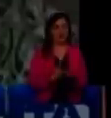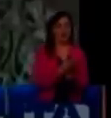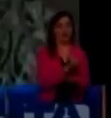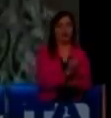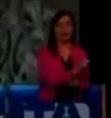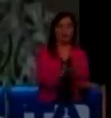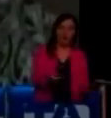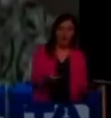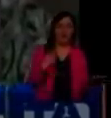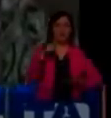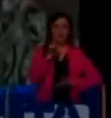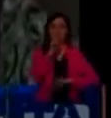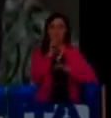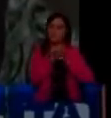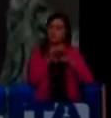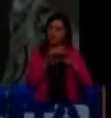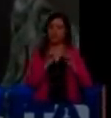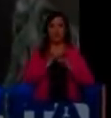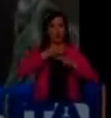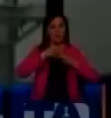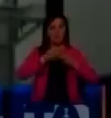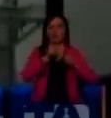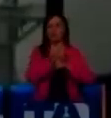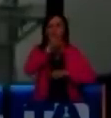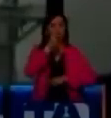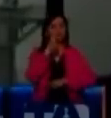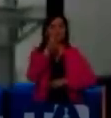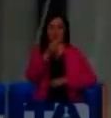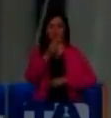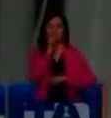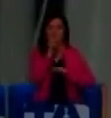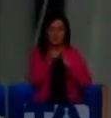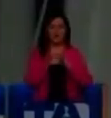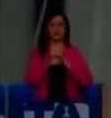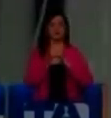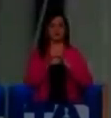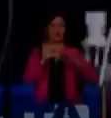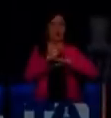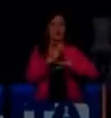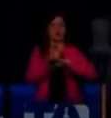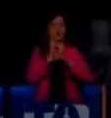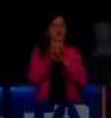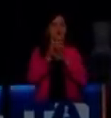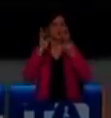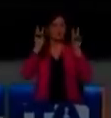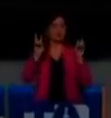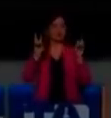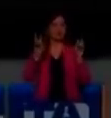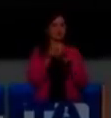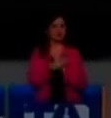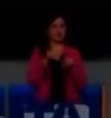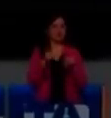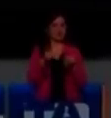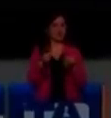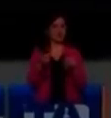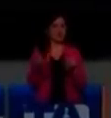que nuestro trabajo de alguna manera le sirva a países como Ecuador en ese momento que están sufriendo este tipo de violencias